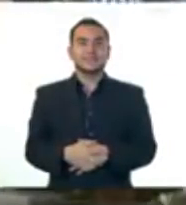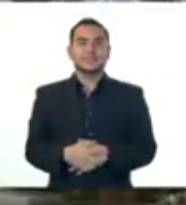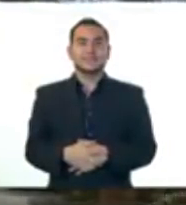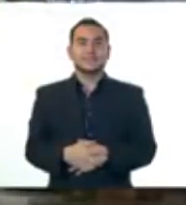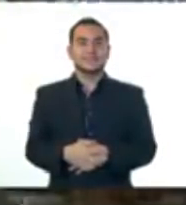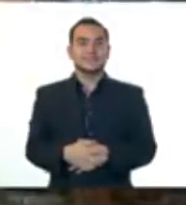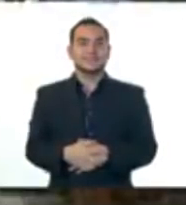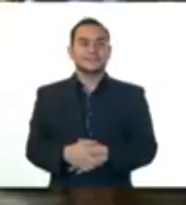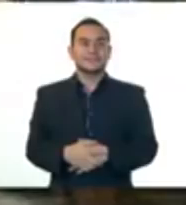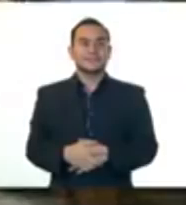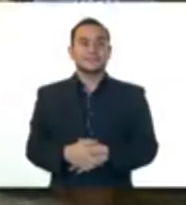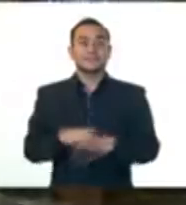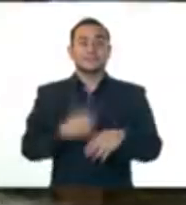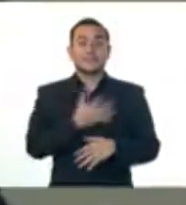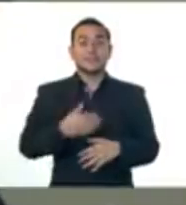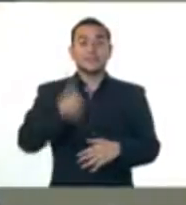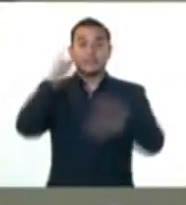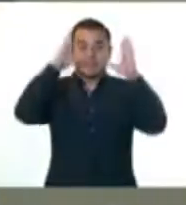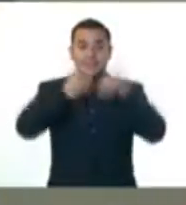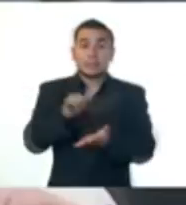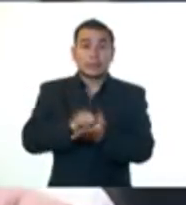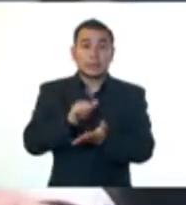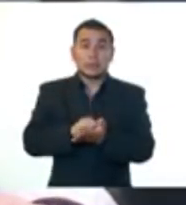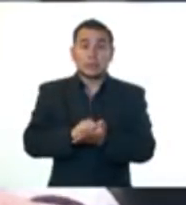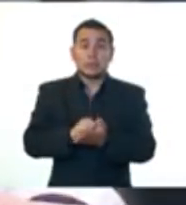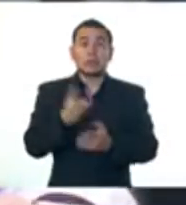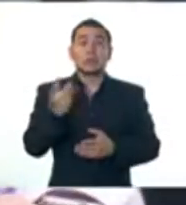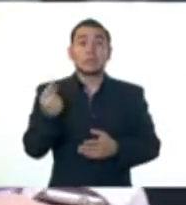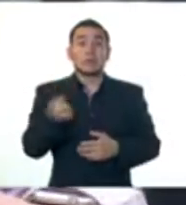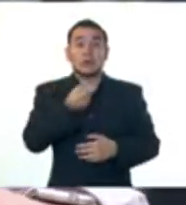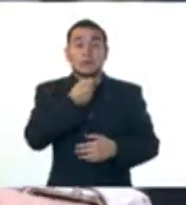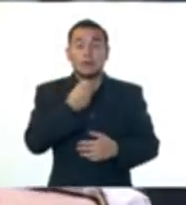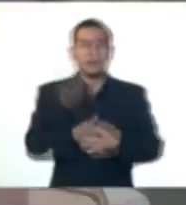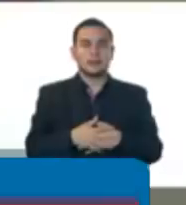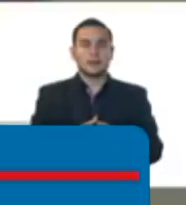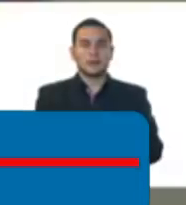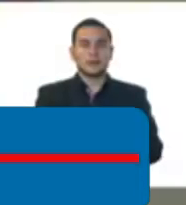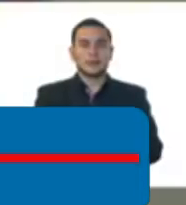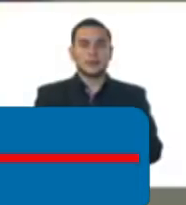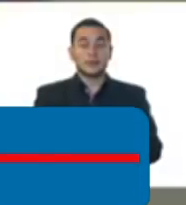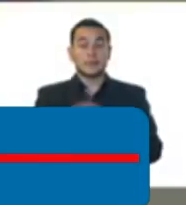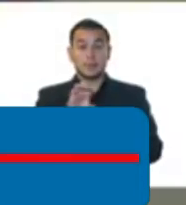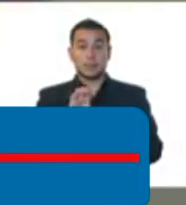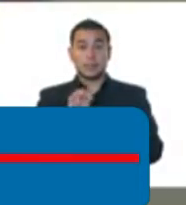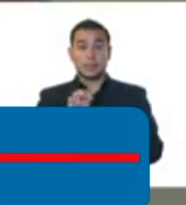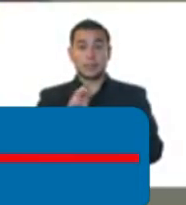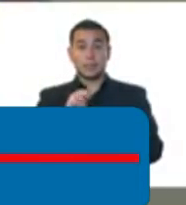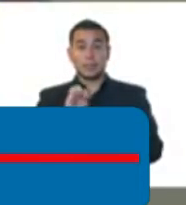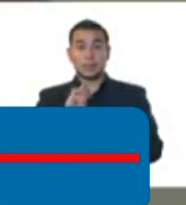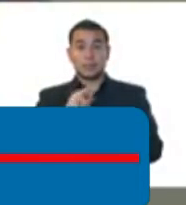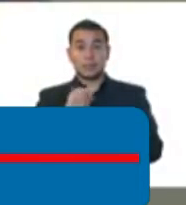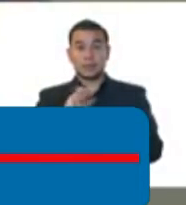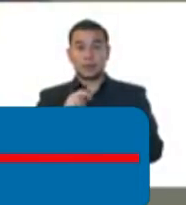las personas puedan verificar el pago de 300 dólares prometido ante la emergencia por coronavirus es emergencia puntocom y